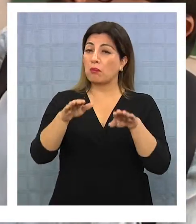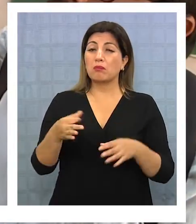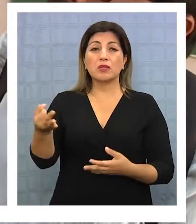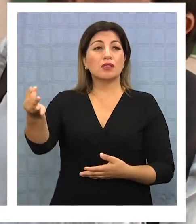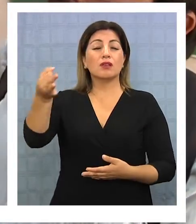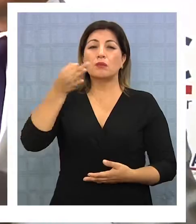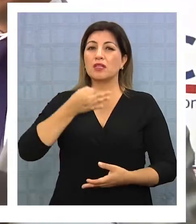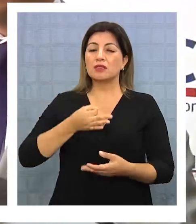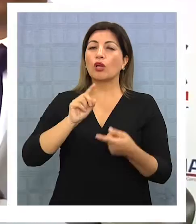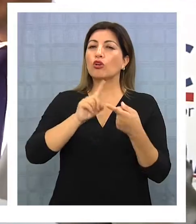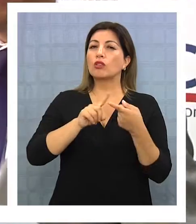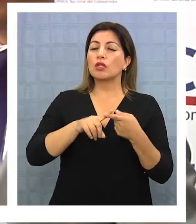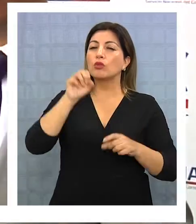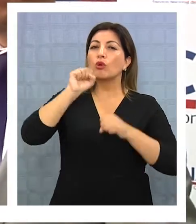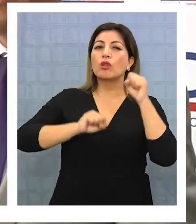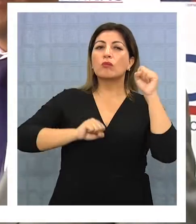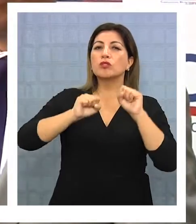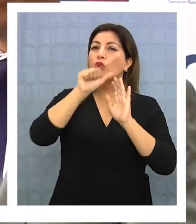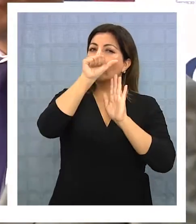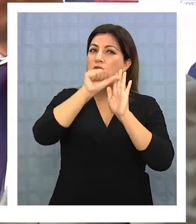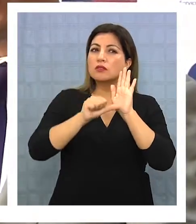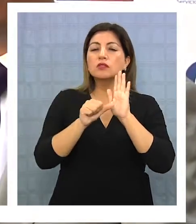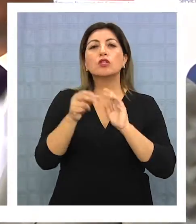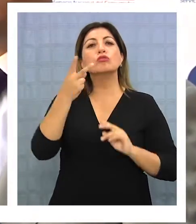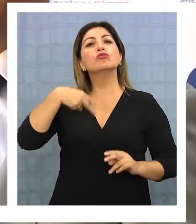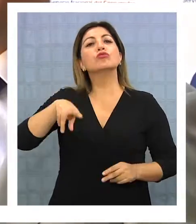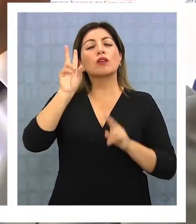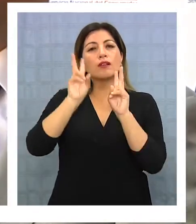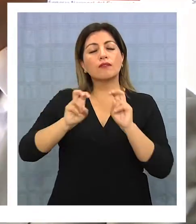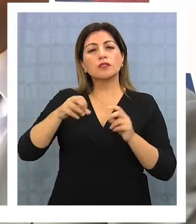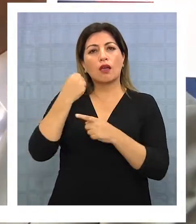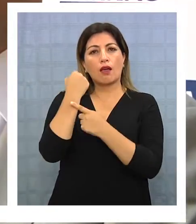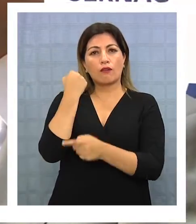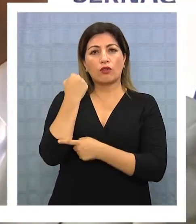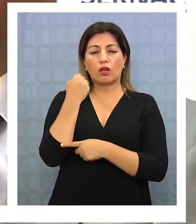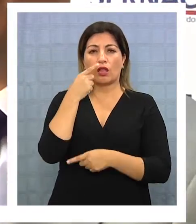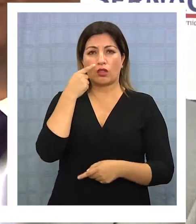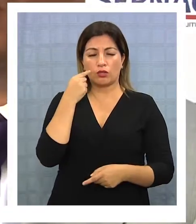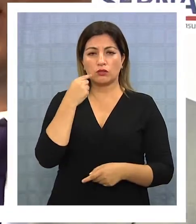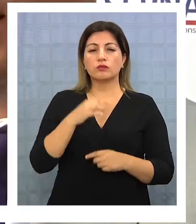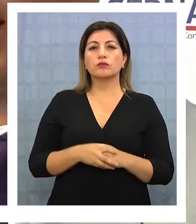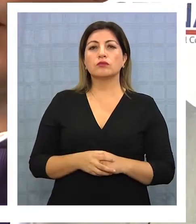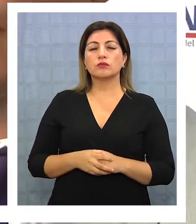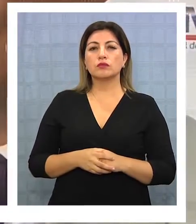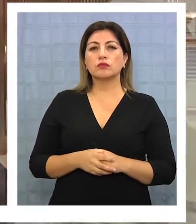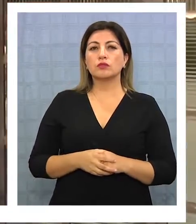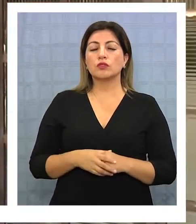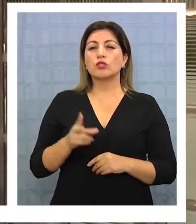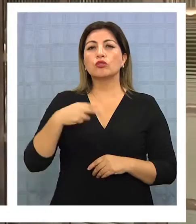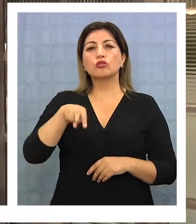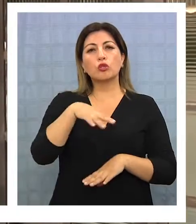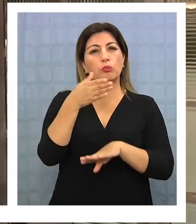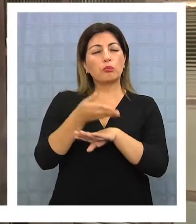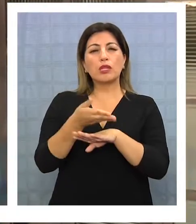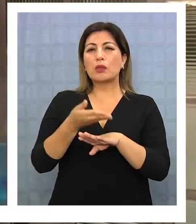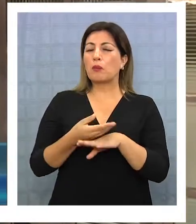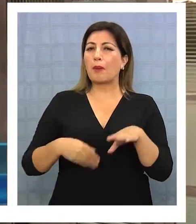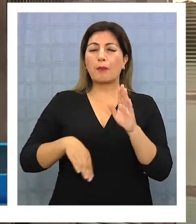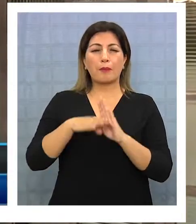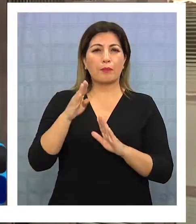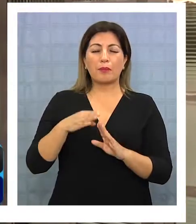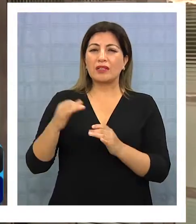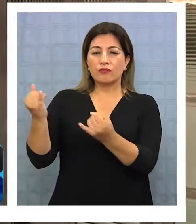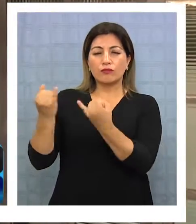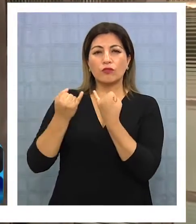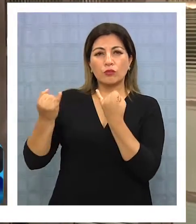contacto con la empresa y que los antecedentes están siendo revisados por abogados del servicio oficiado solicitando la mayoría antecedentes su versión respecto